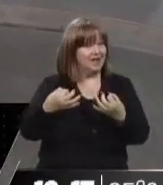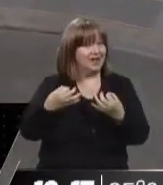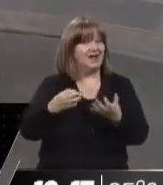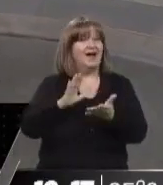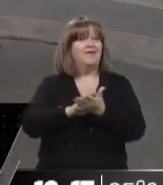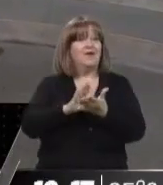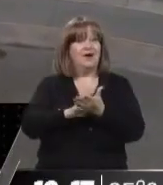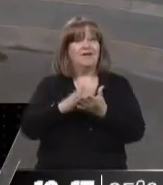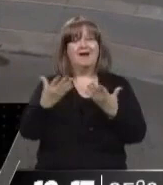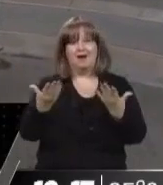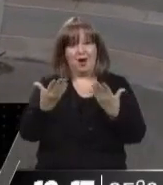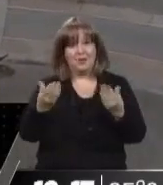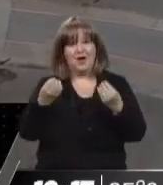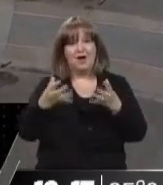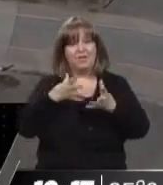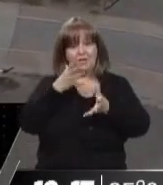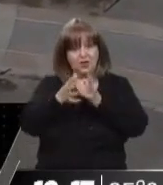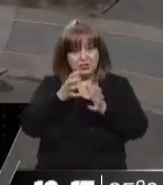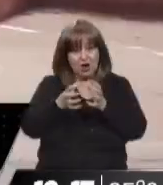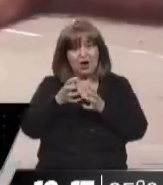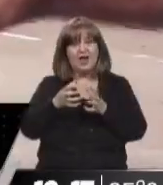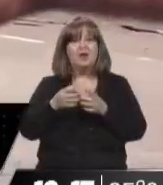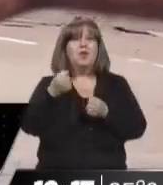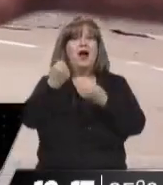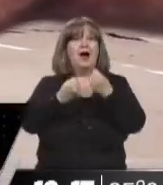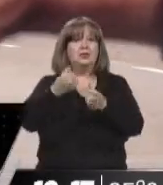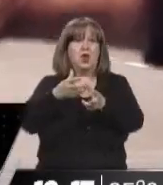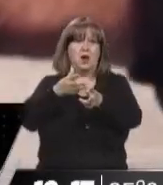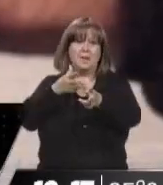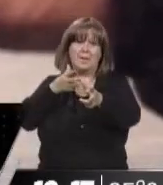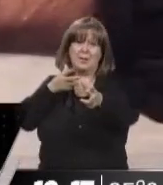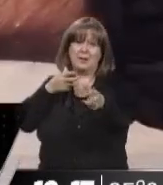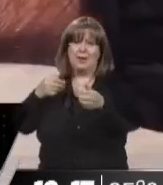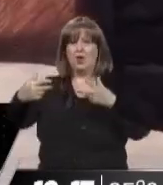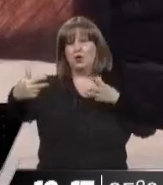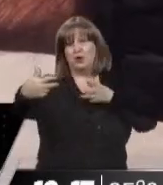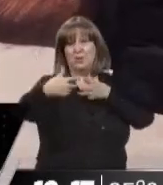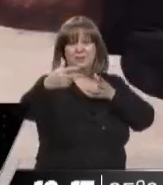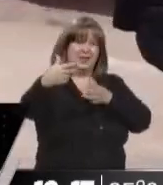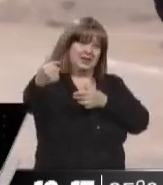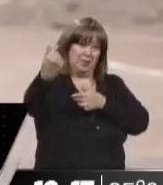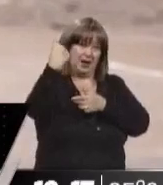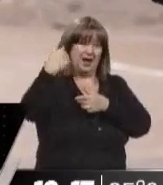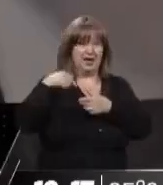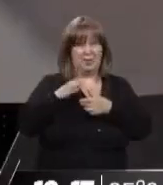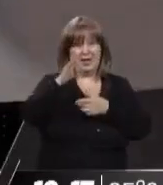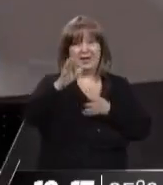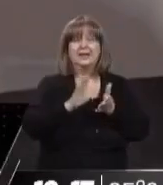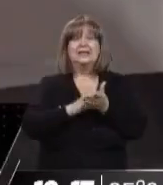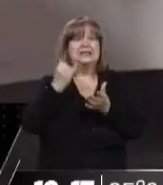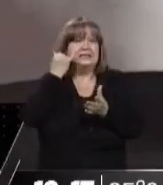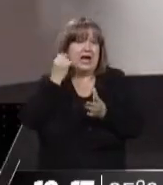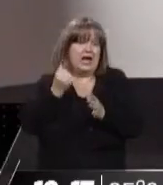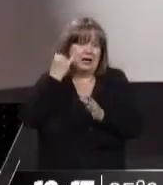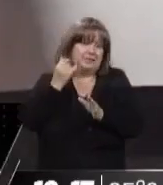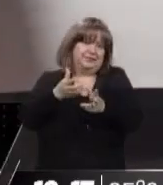sistema unificado, uh-huh. sobre todo en cuanto a la cantidad de vehículos que transitan por el corredor internacional. Tenemos antecedentes